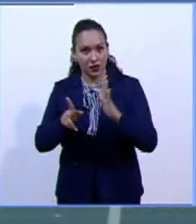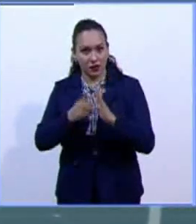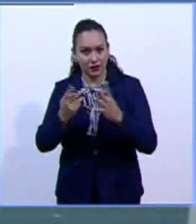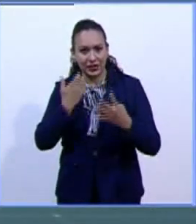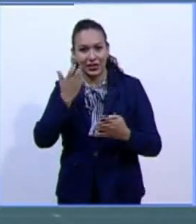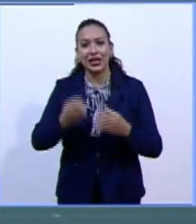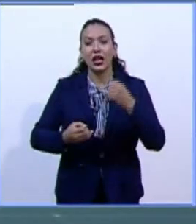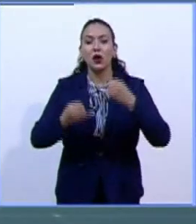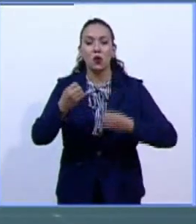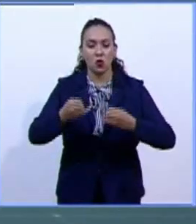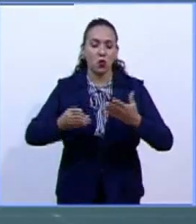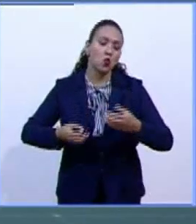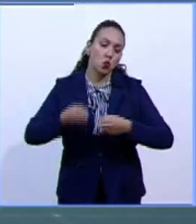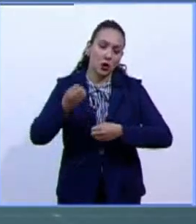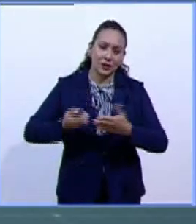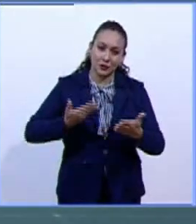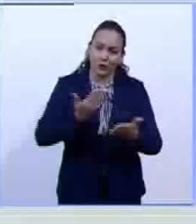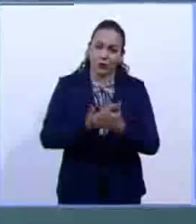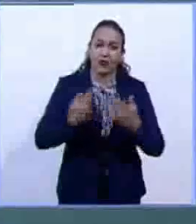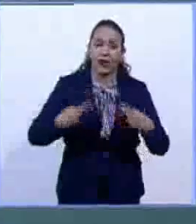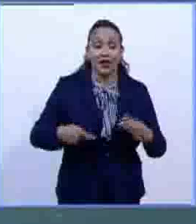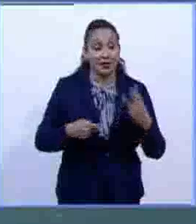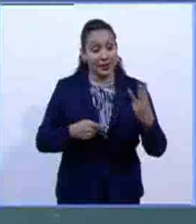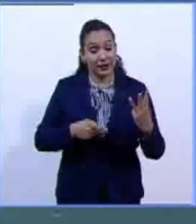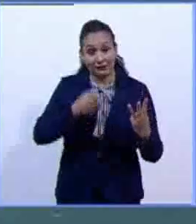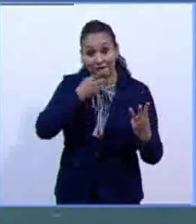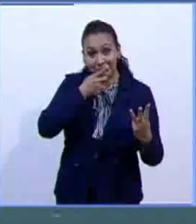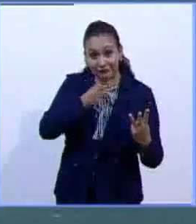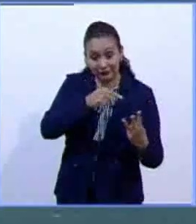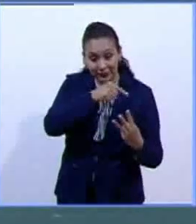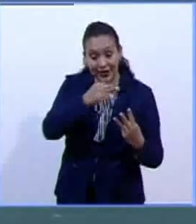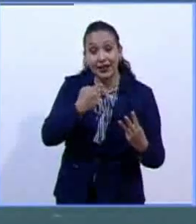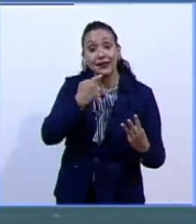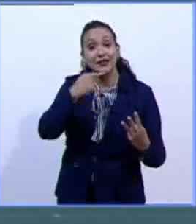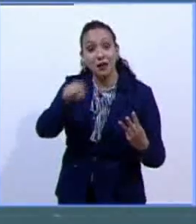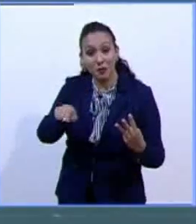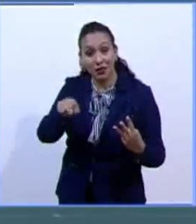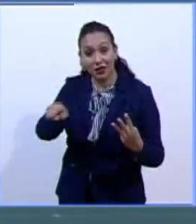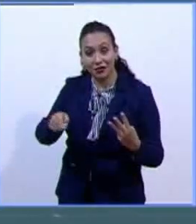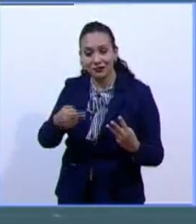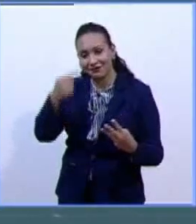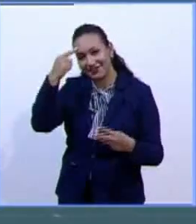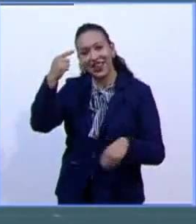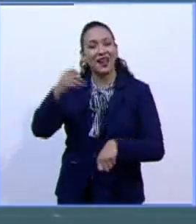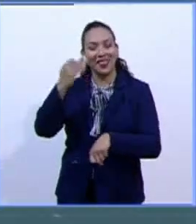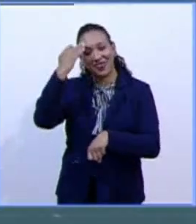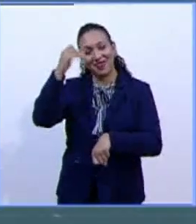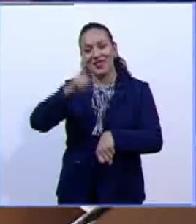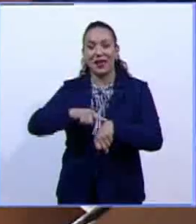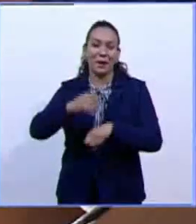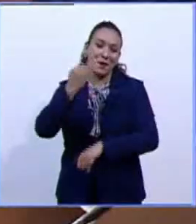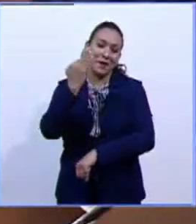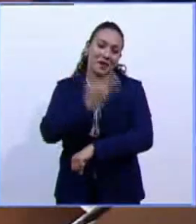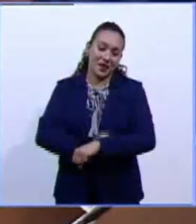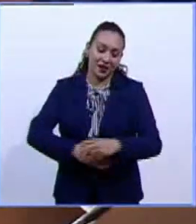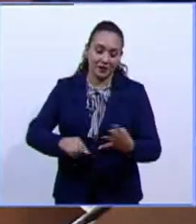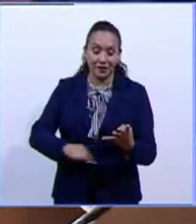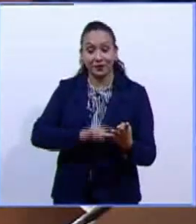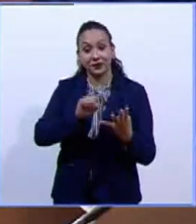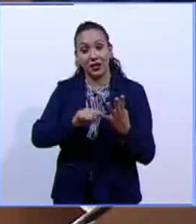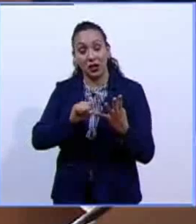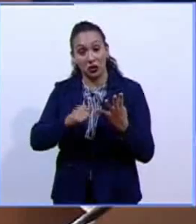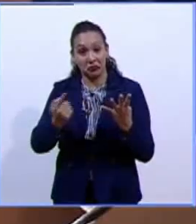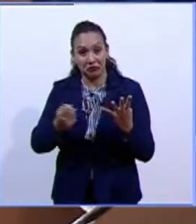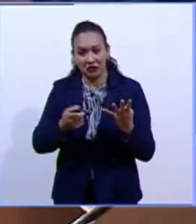juicios ciudadanos, de los cuales en 3 se explica que las demandas se presentaron de manera extemporánea y en 1 porque el promovente carece de